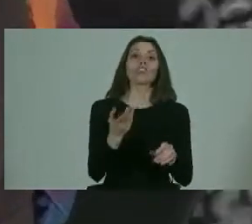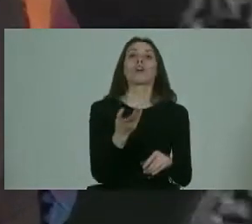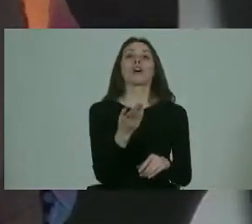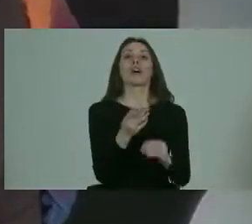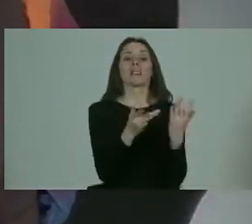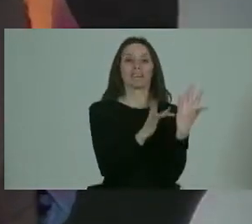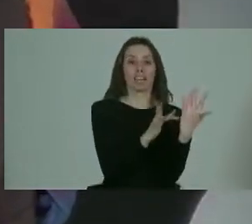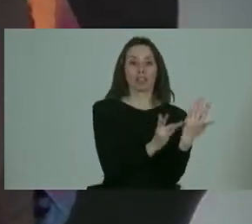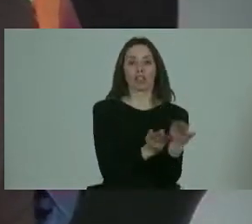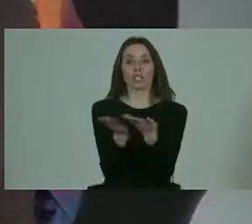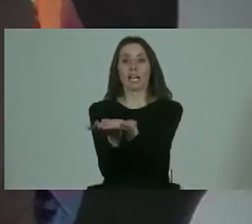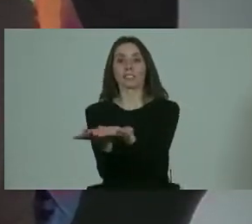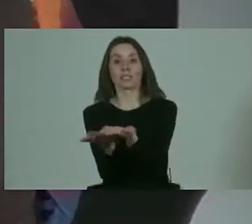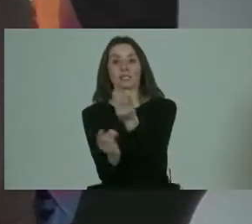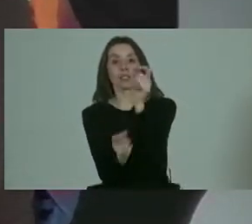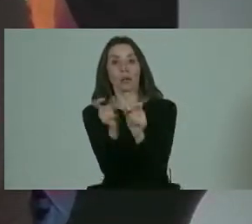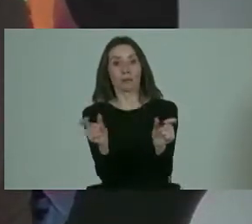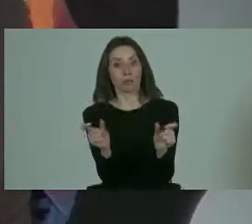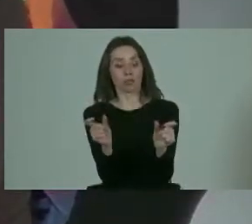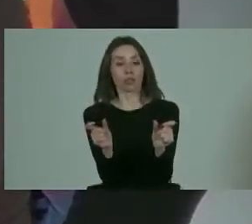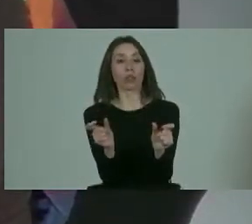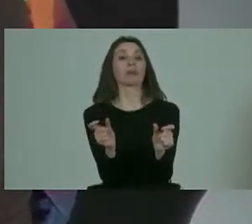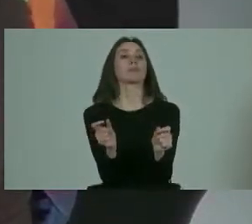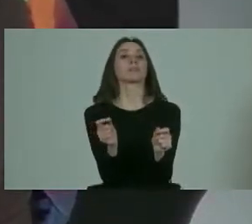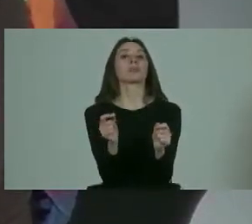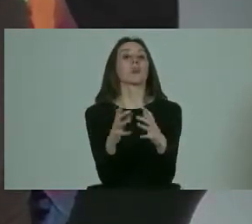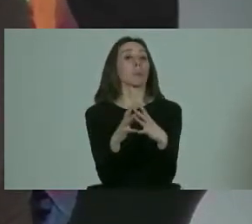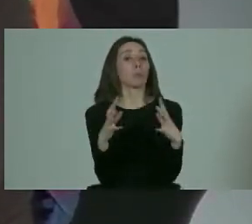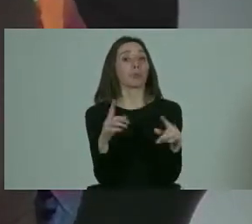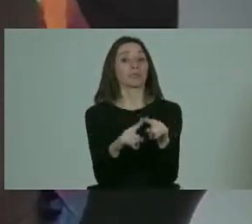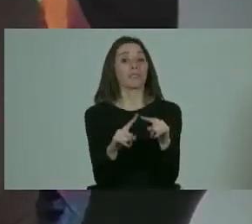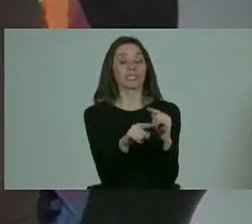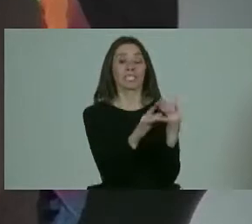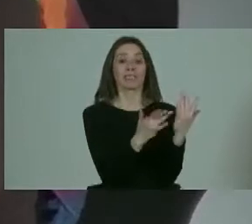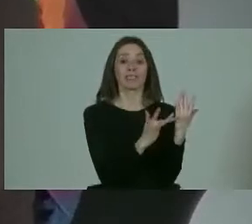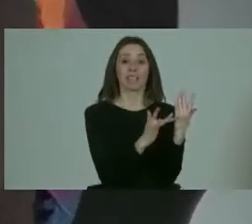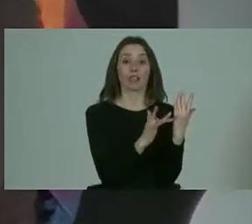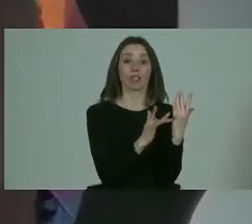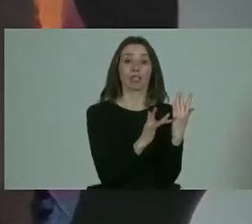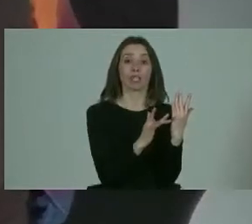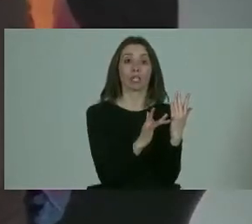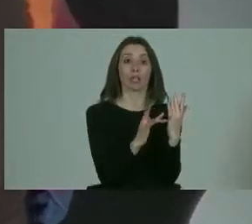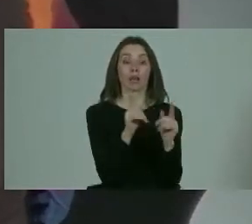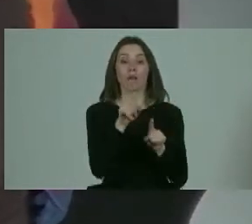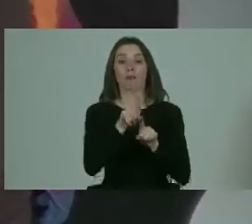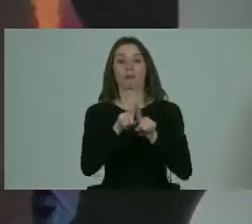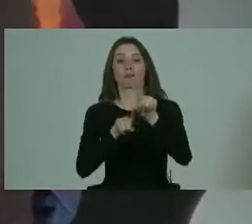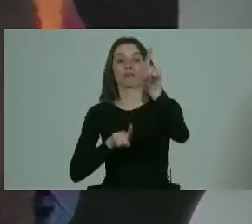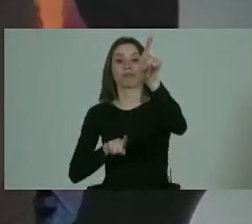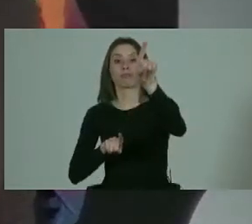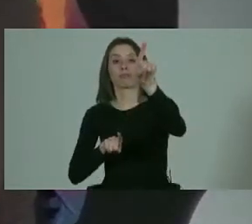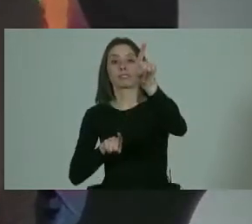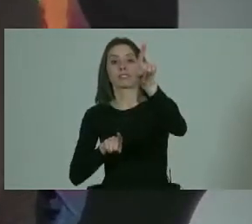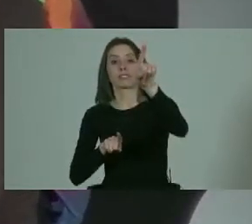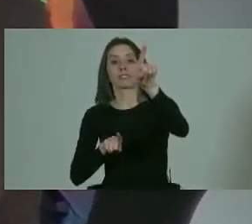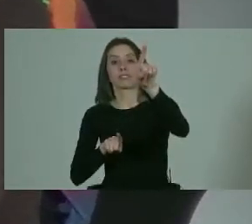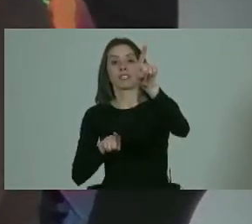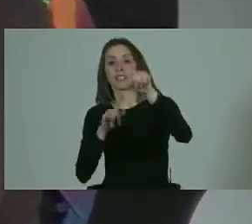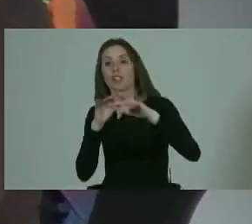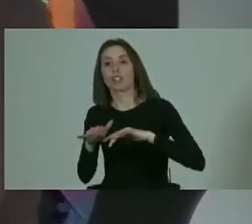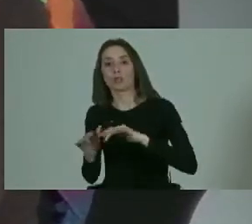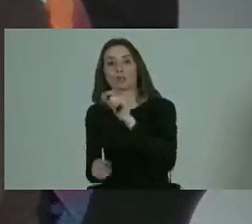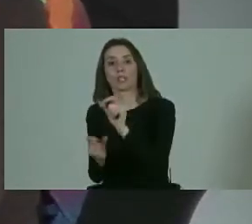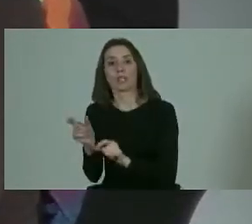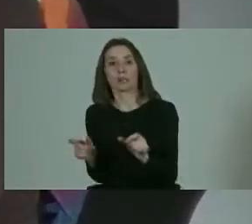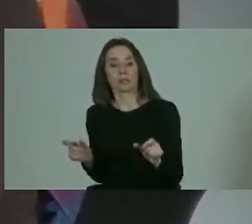de las personas y en el fondo muchas veces las tecnologías van más adelante que lo que realmente lo utilizan